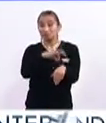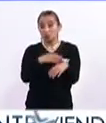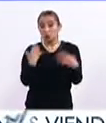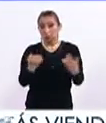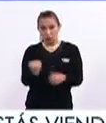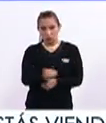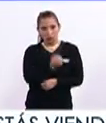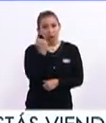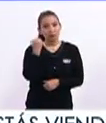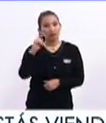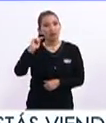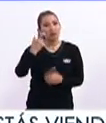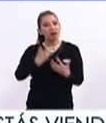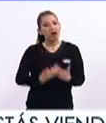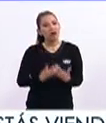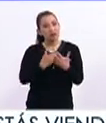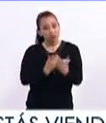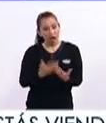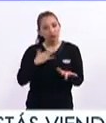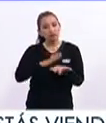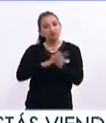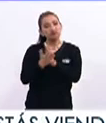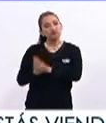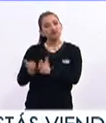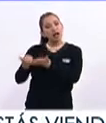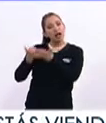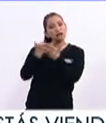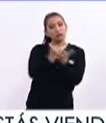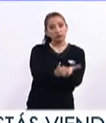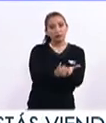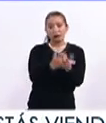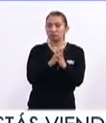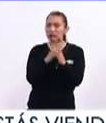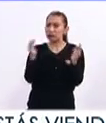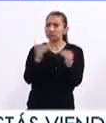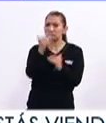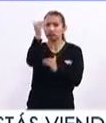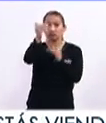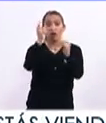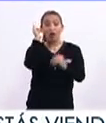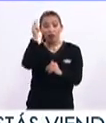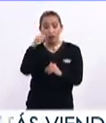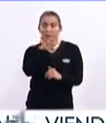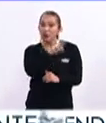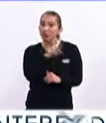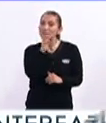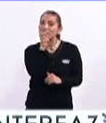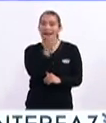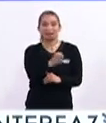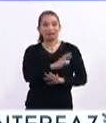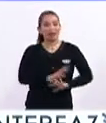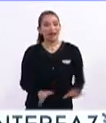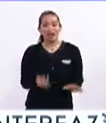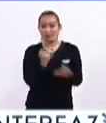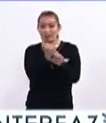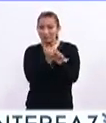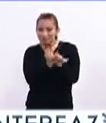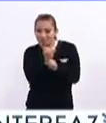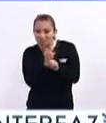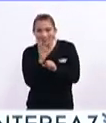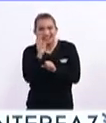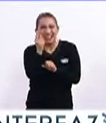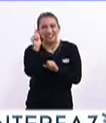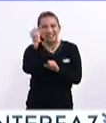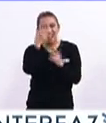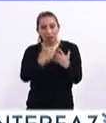Por fortuna, la tecnología se está volviendo un aliado. Pasos agigantados. Ojalá podamos ver pronto estas inversiones en lo